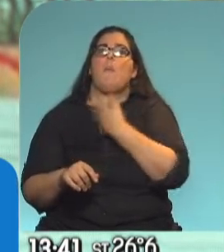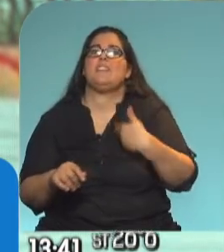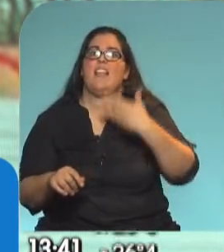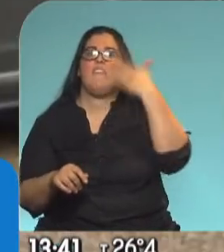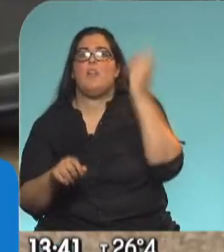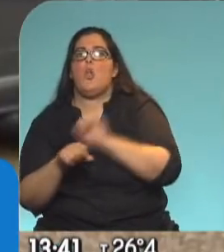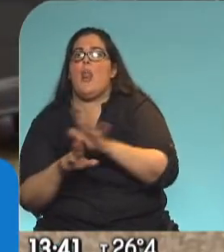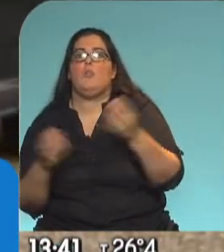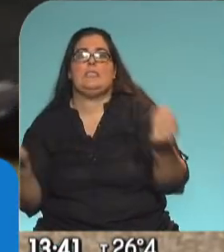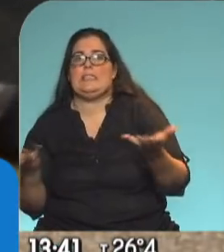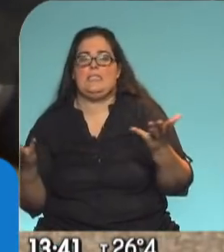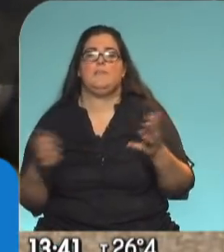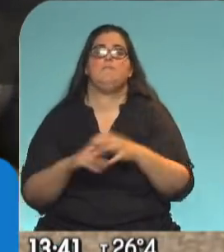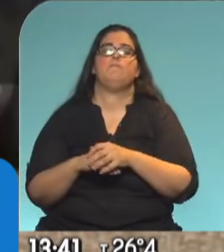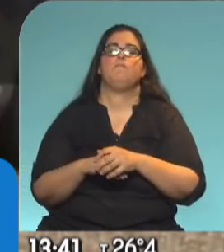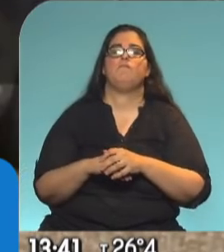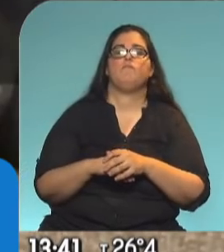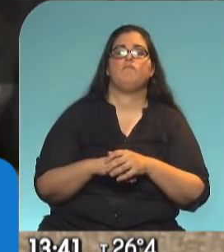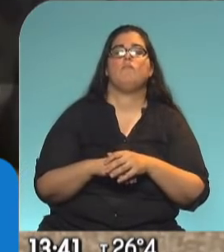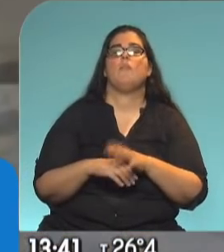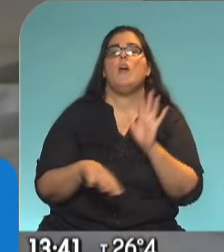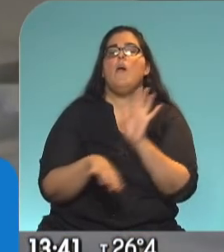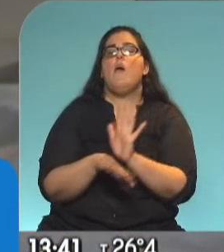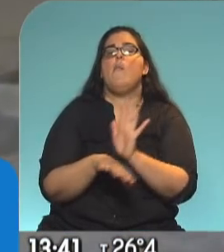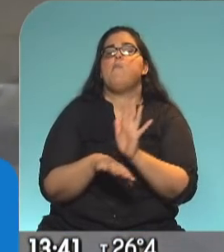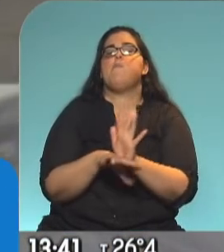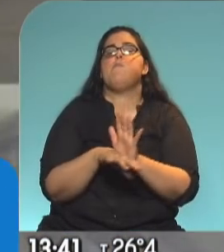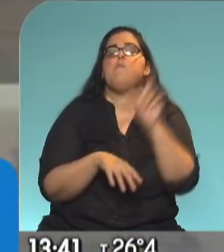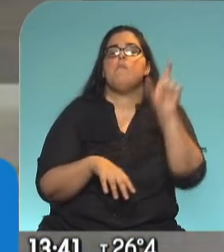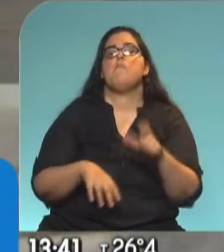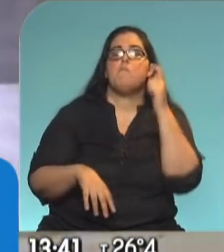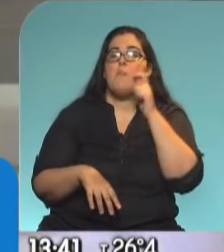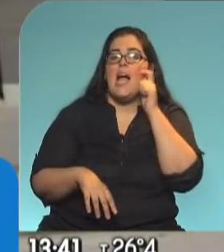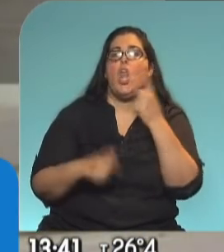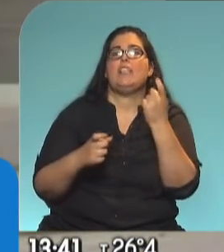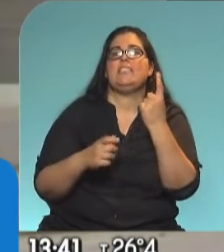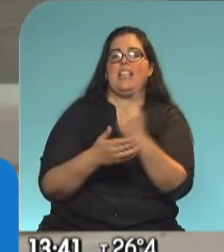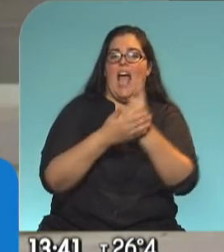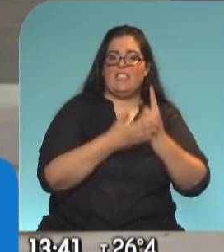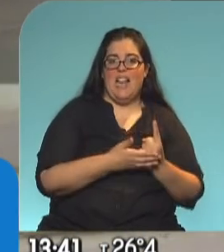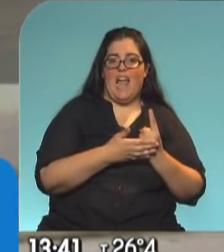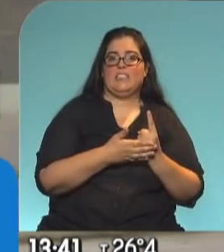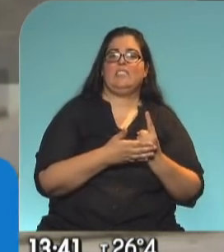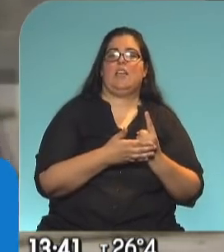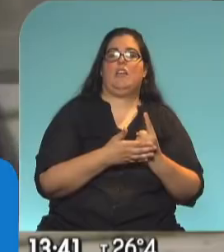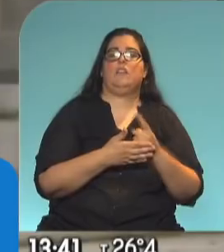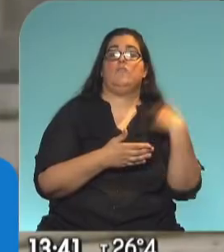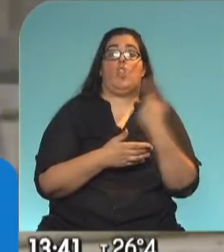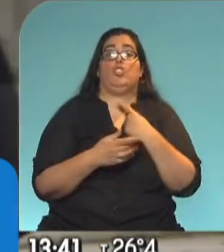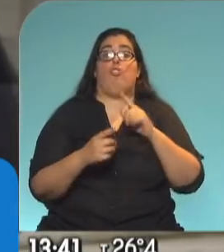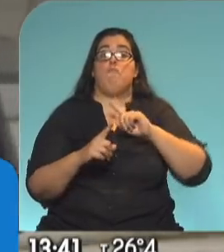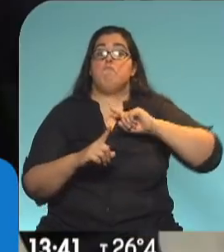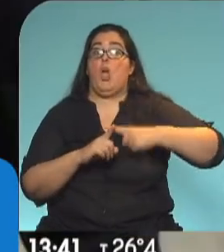coronavirus. Ça veut dire concrètement qu'il va devoir s'isoler comme tout un chacun quand il est positif, testé